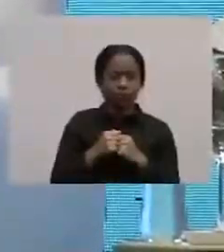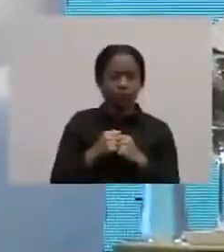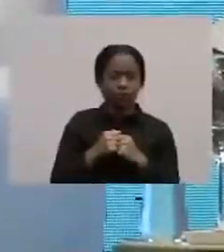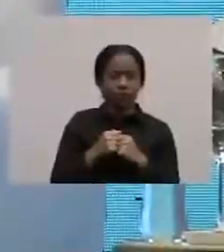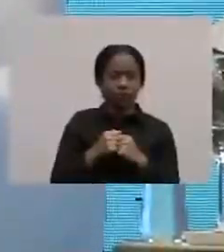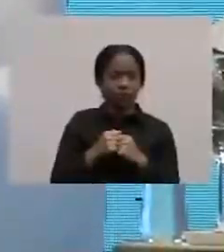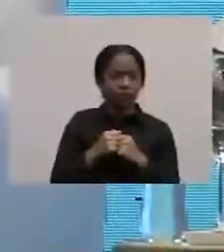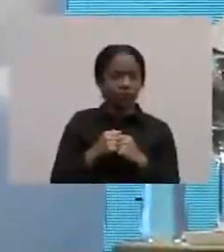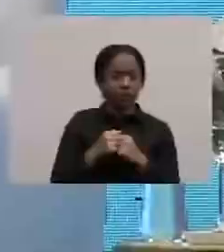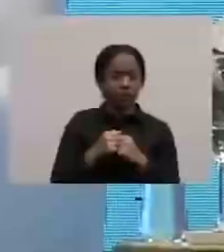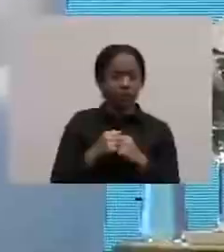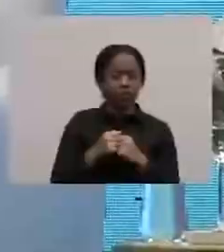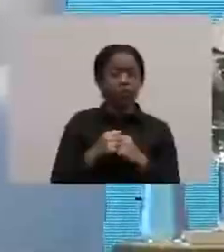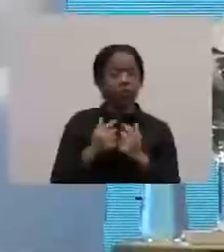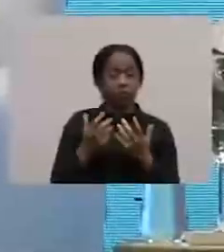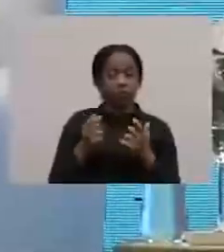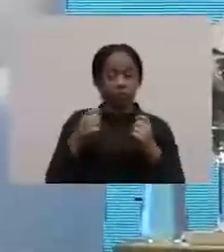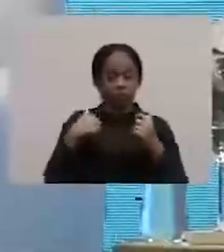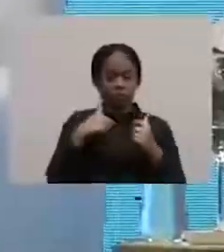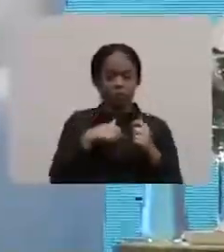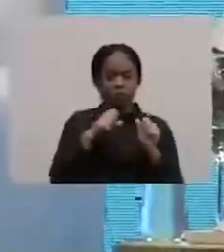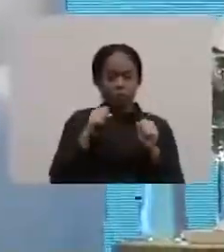dice, pero podemos hacer algo